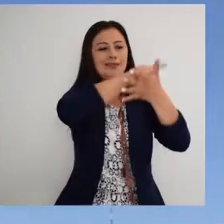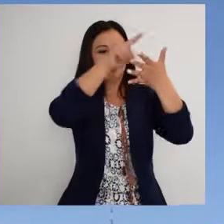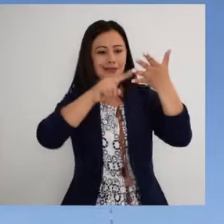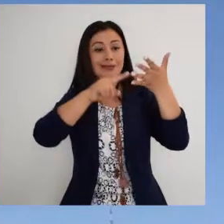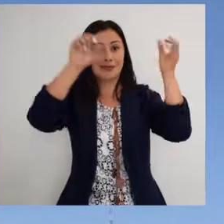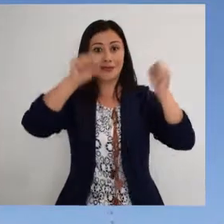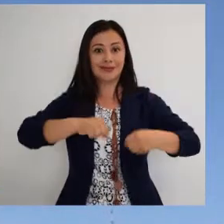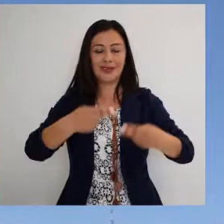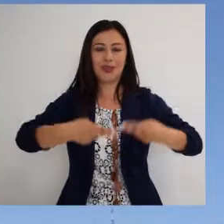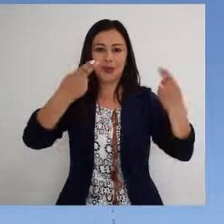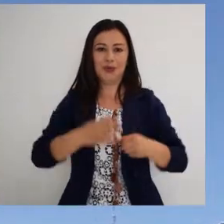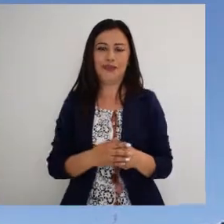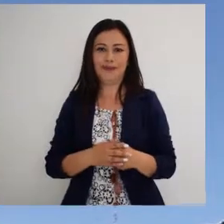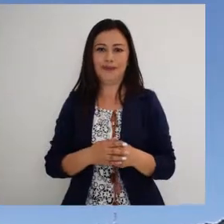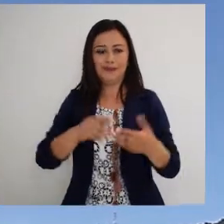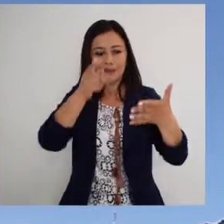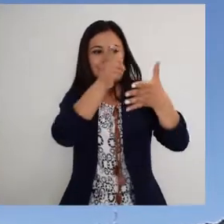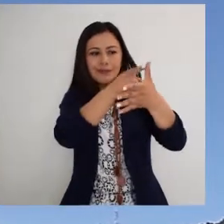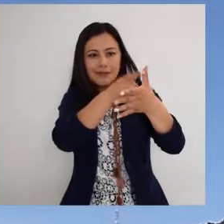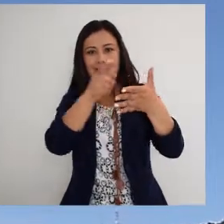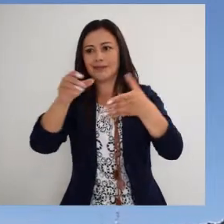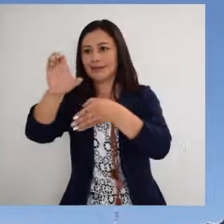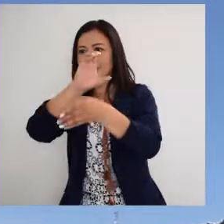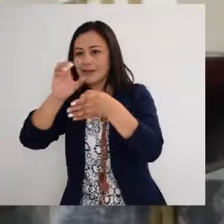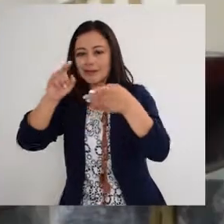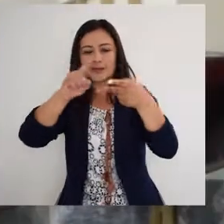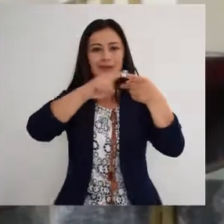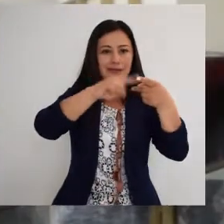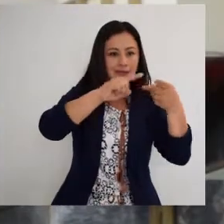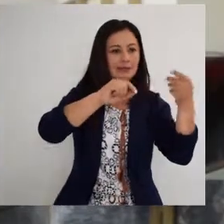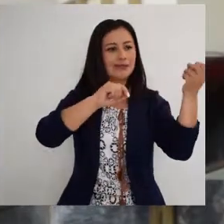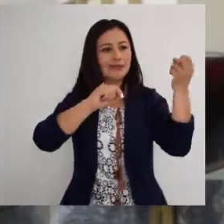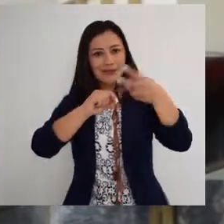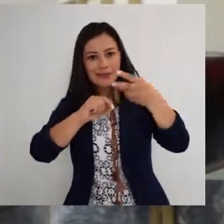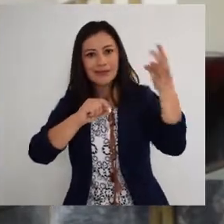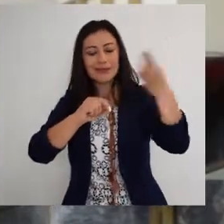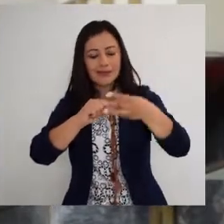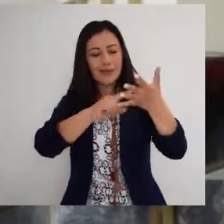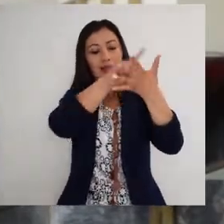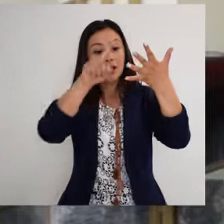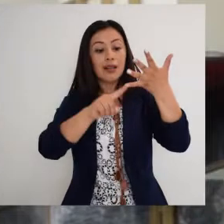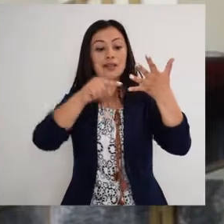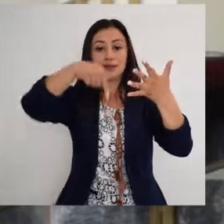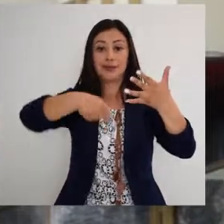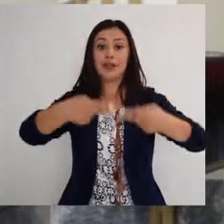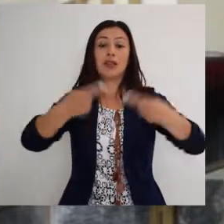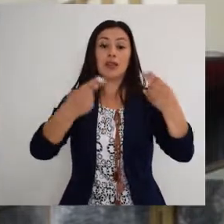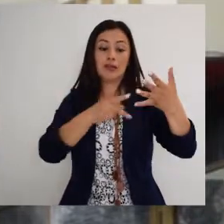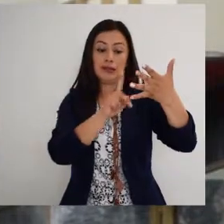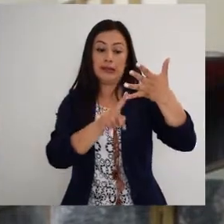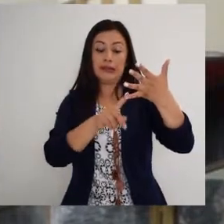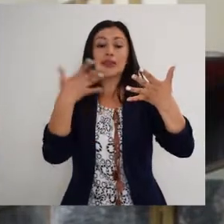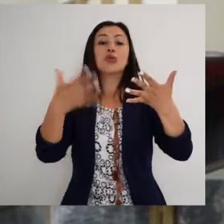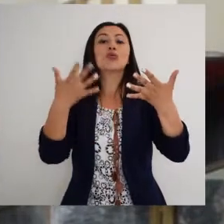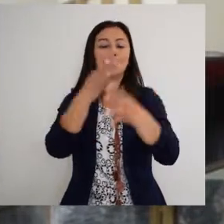niveles, digámoslo así, de posicionamiento frente a cada uno de los factores que ellos han querido analizar. Y Tunja